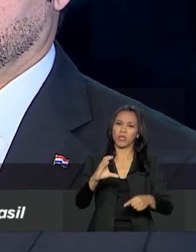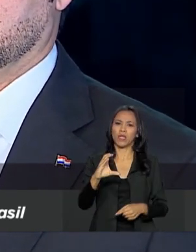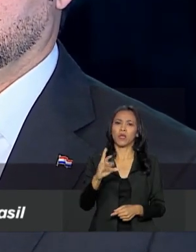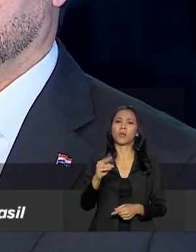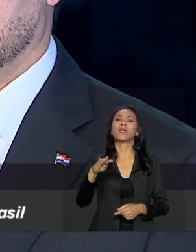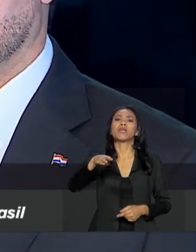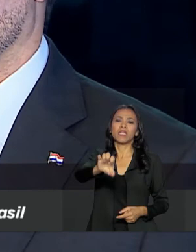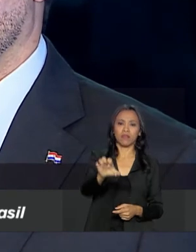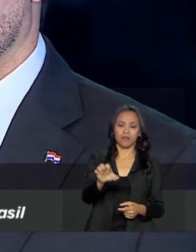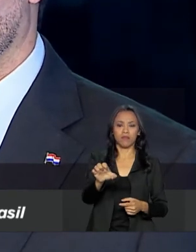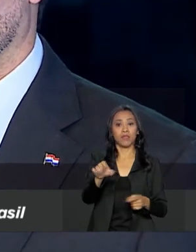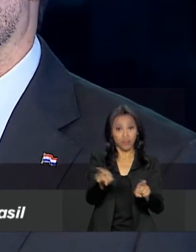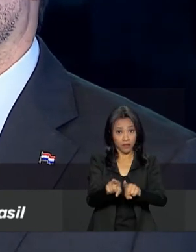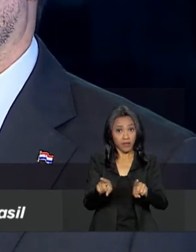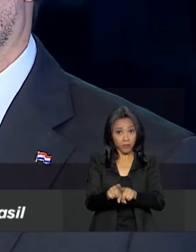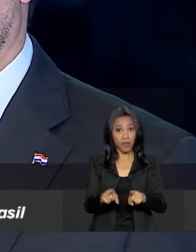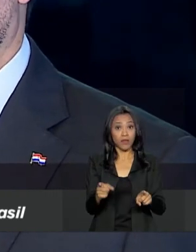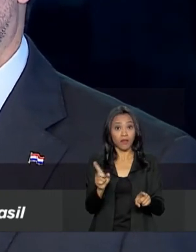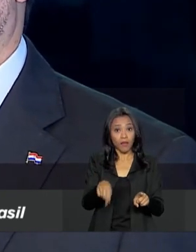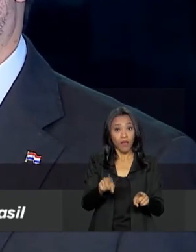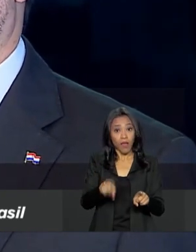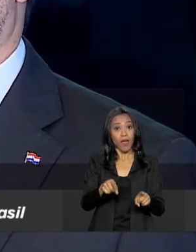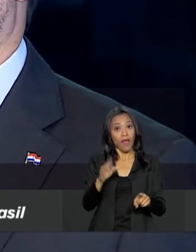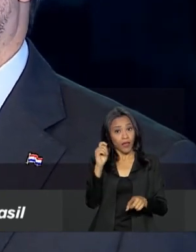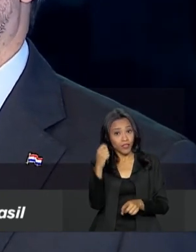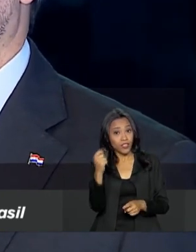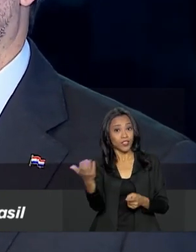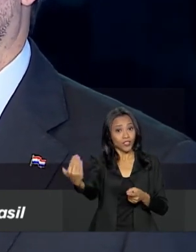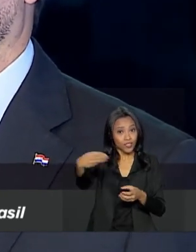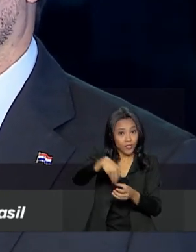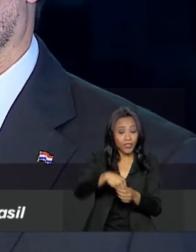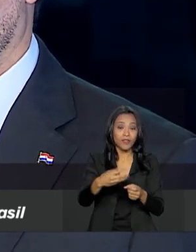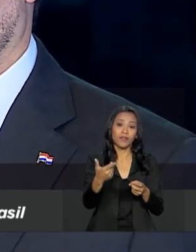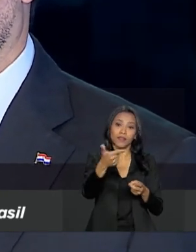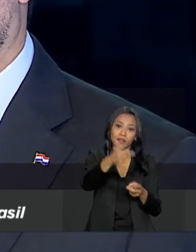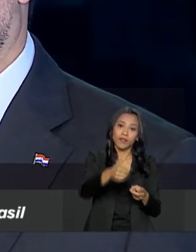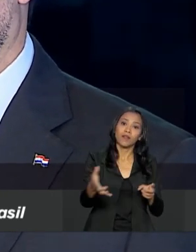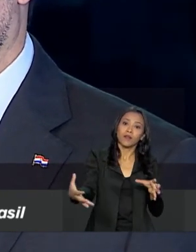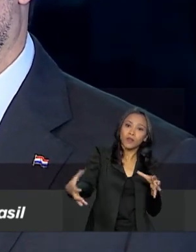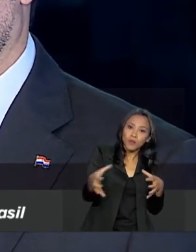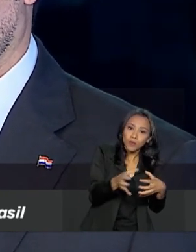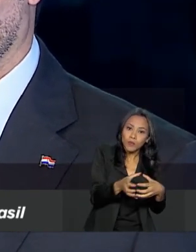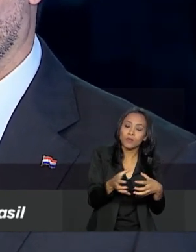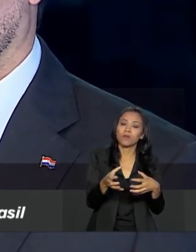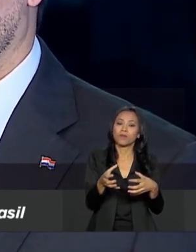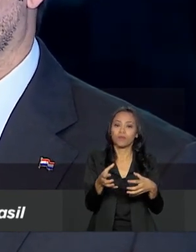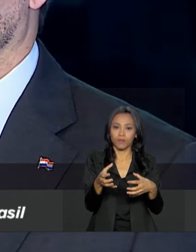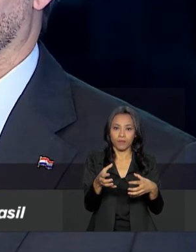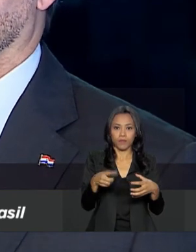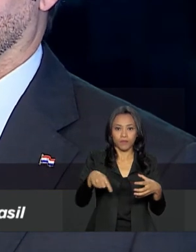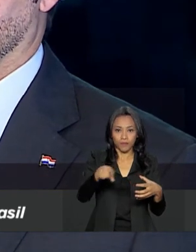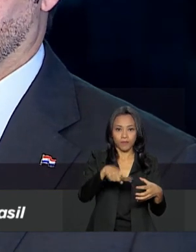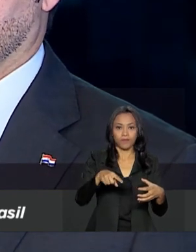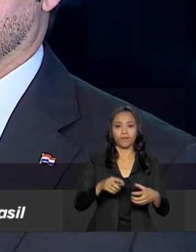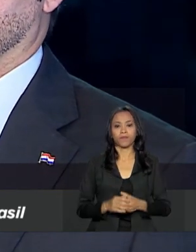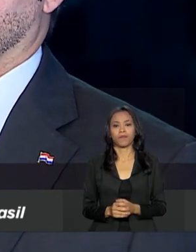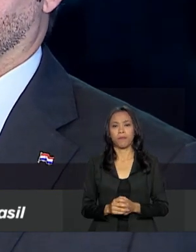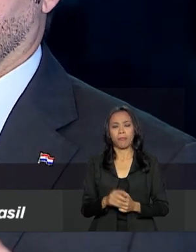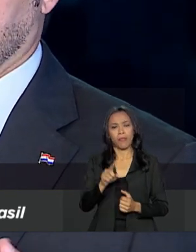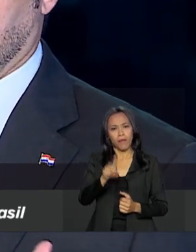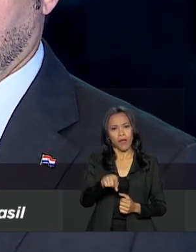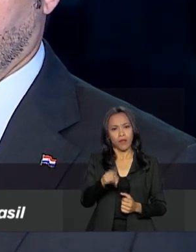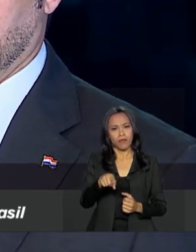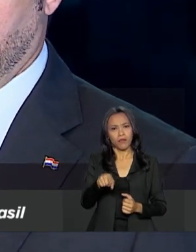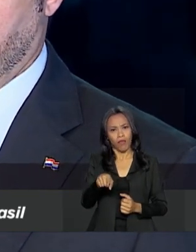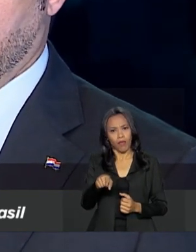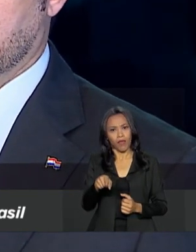la región y también incluirle a la Argentina. De hecho, ya ha habido un encuentro hace unos días para hacer un